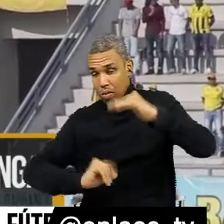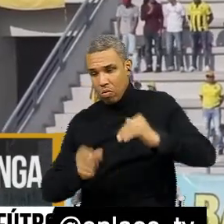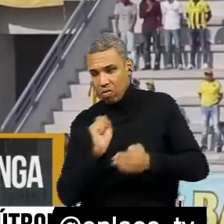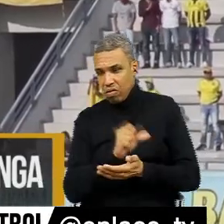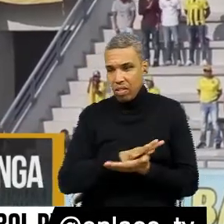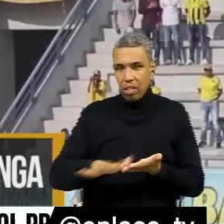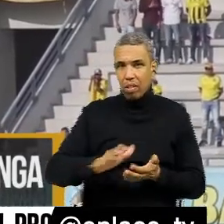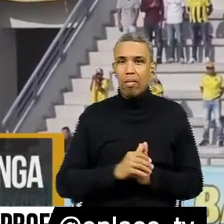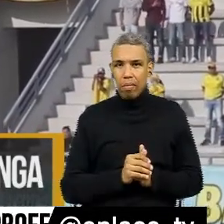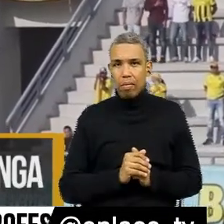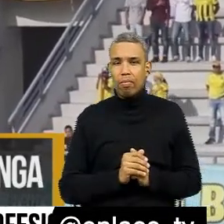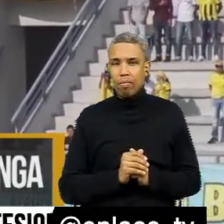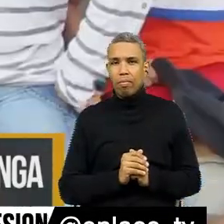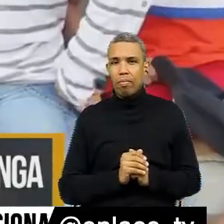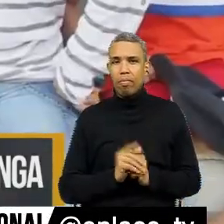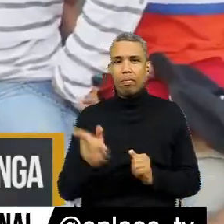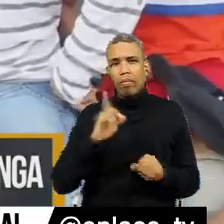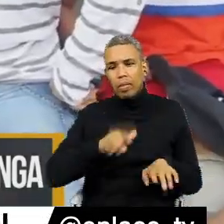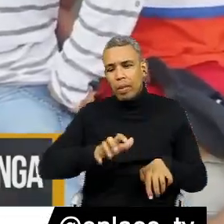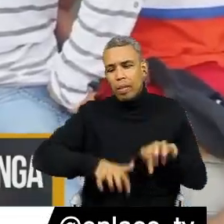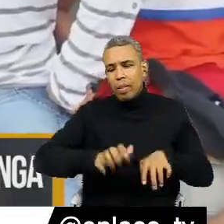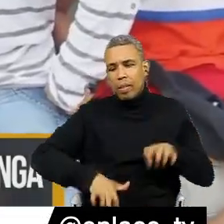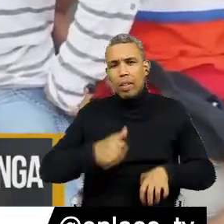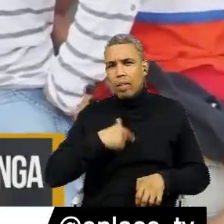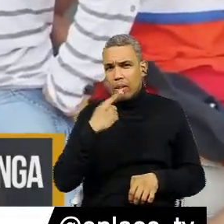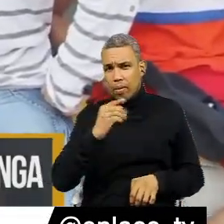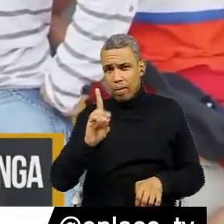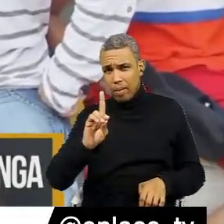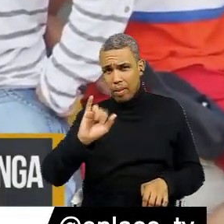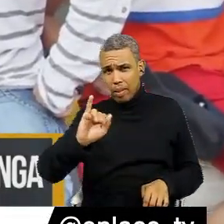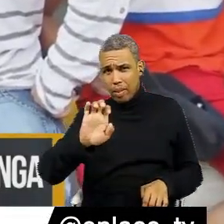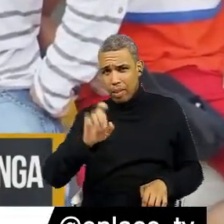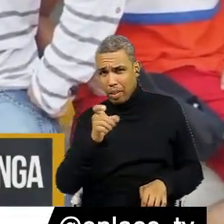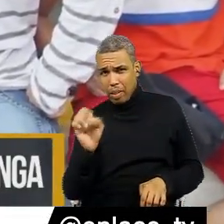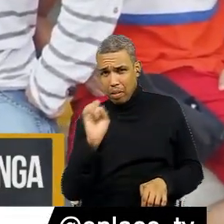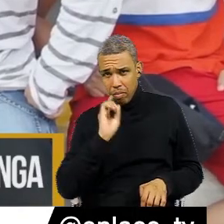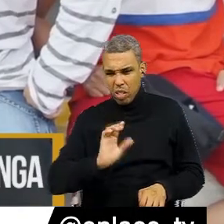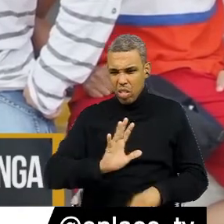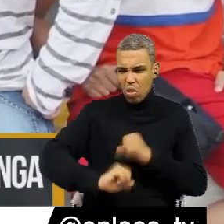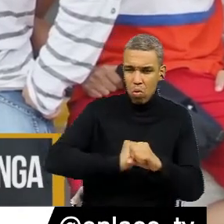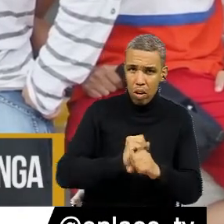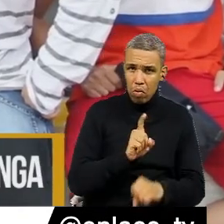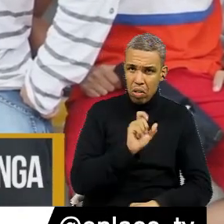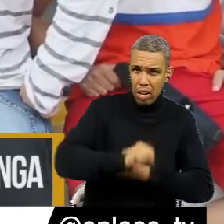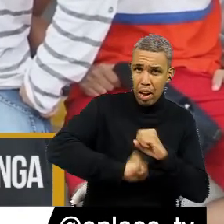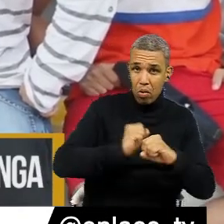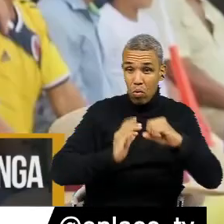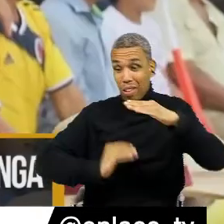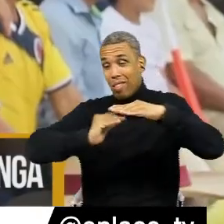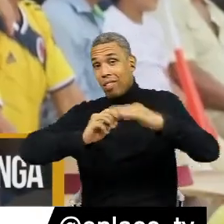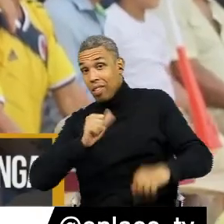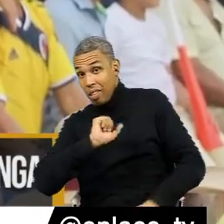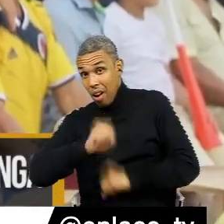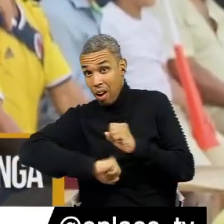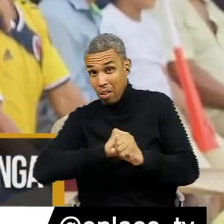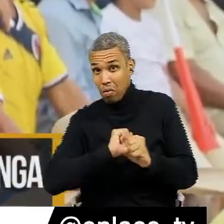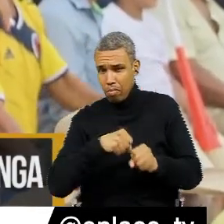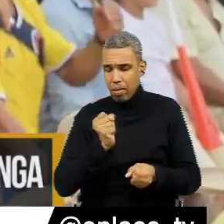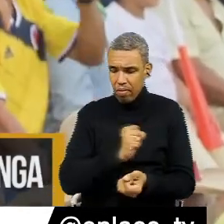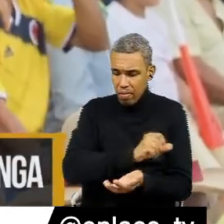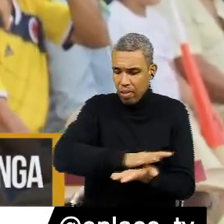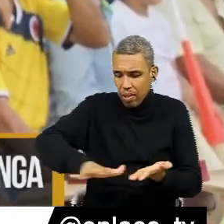de 15.000. El secretario general Diego Acosta ratificó que los menores entre 5 y 10 años que vayan acompañados de sus padres y con sus